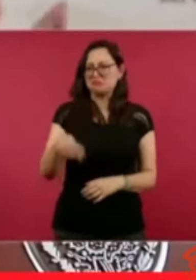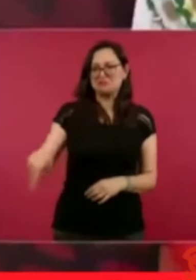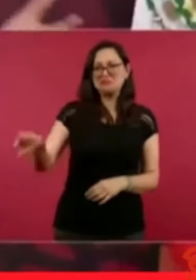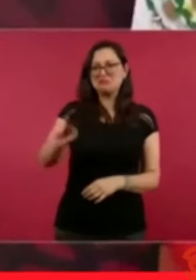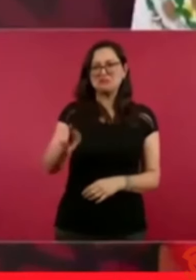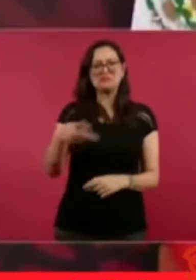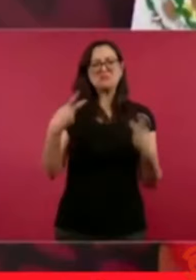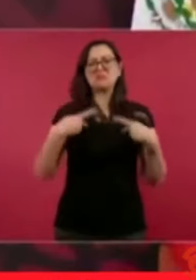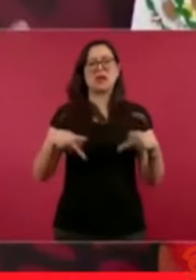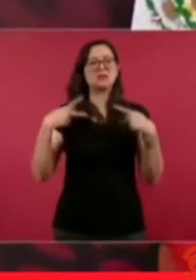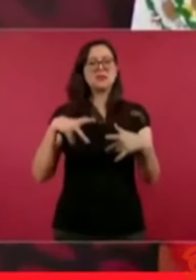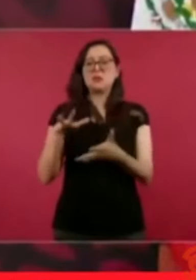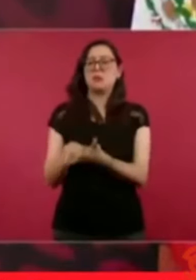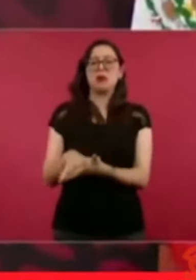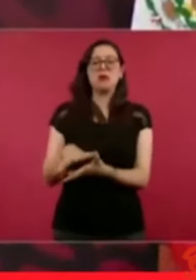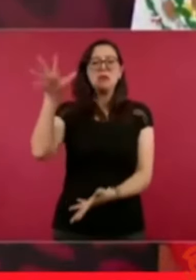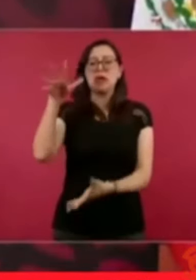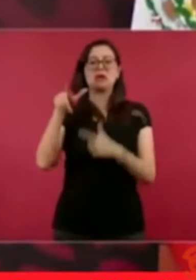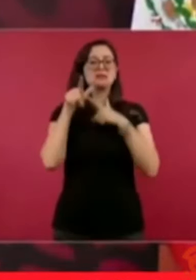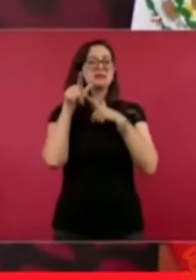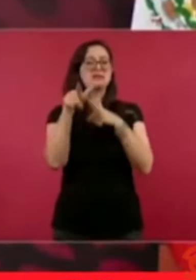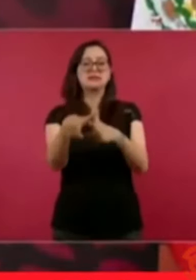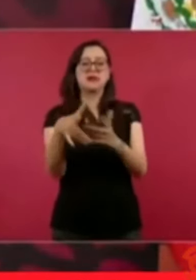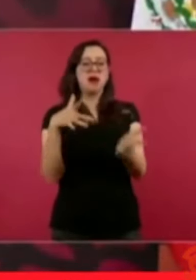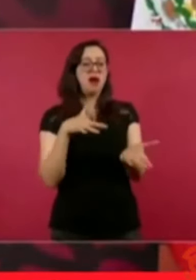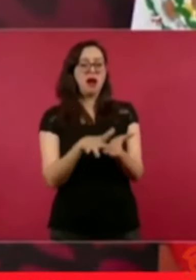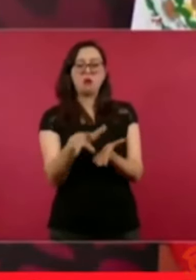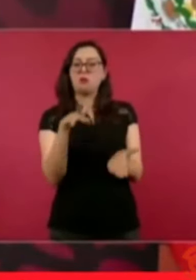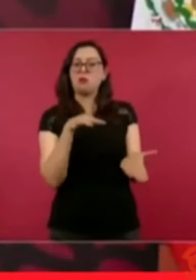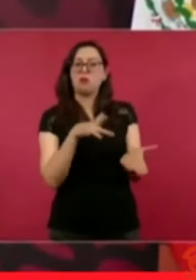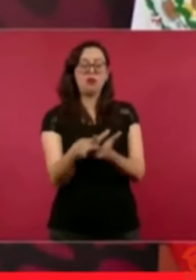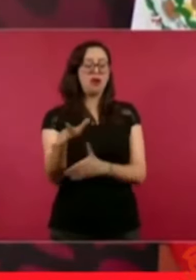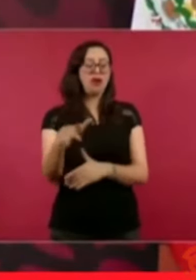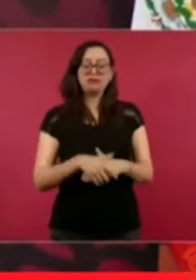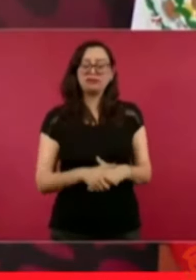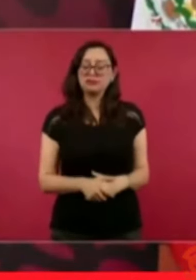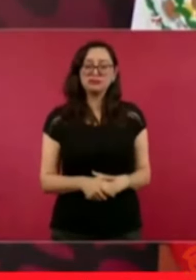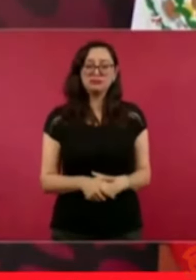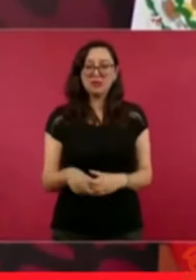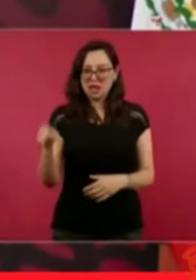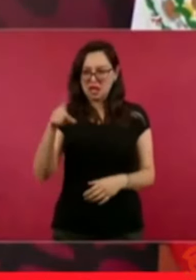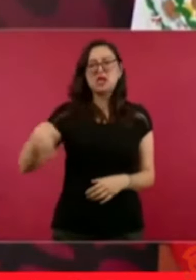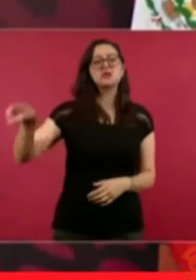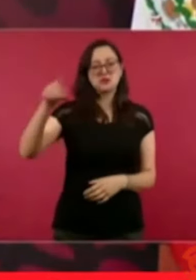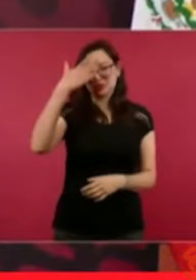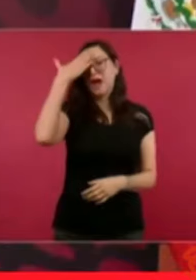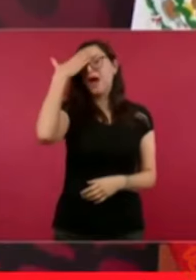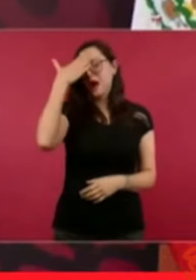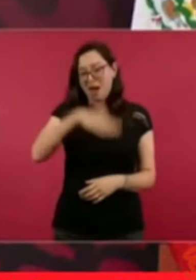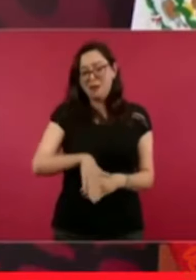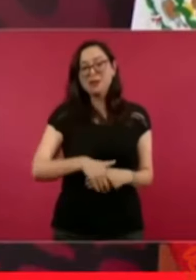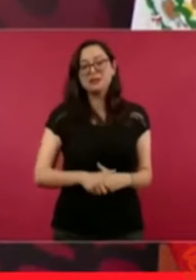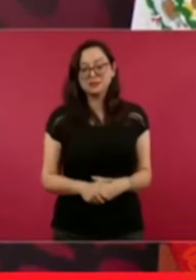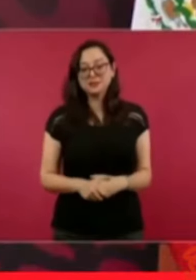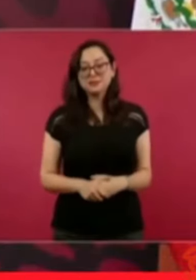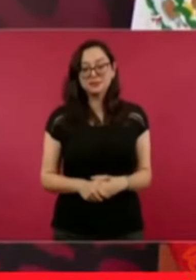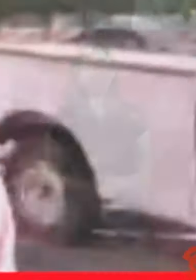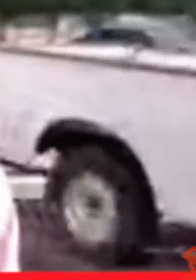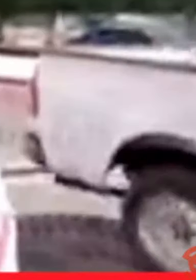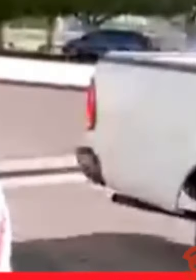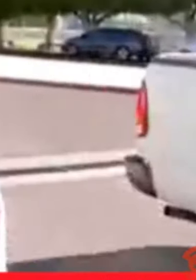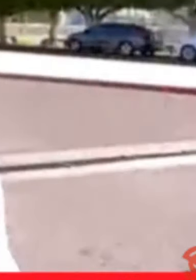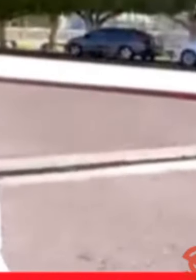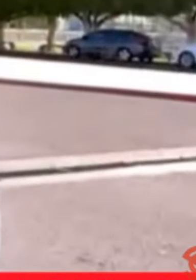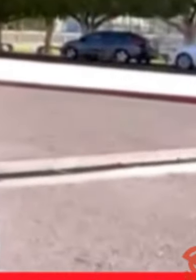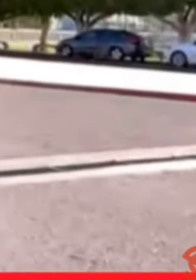Porque la gente pues está muy consciente de lo que está sucediendo. Ahí está, Toño, ahí